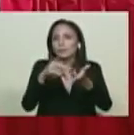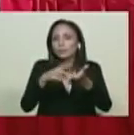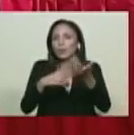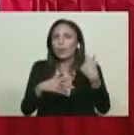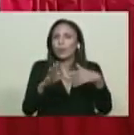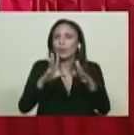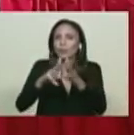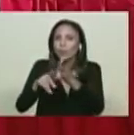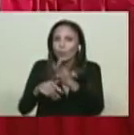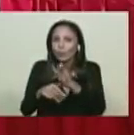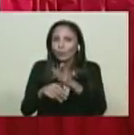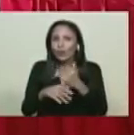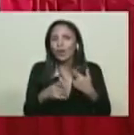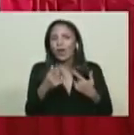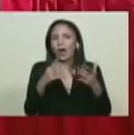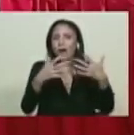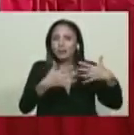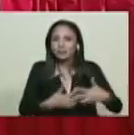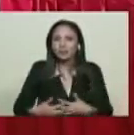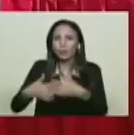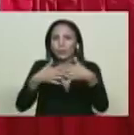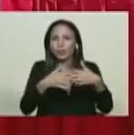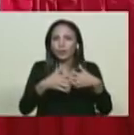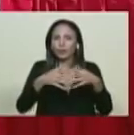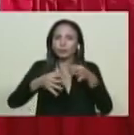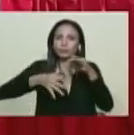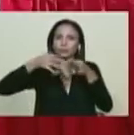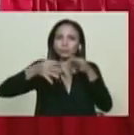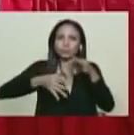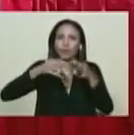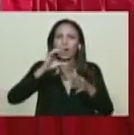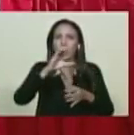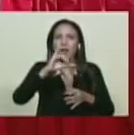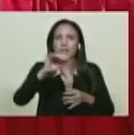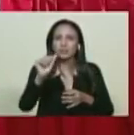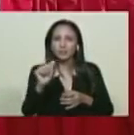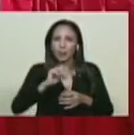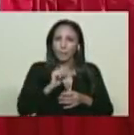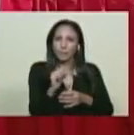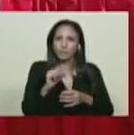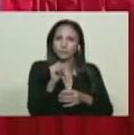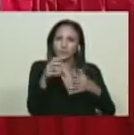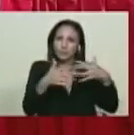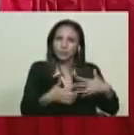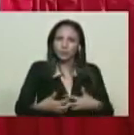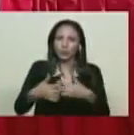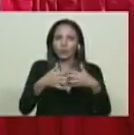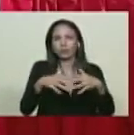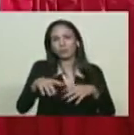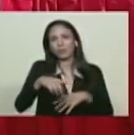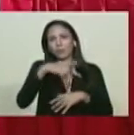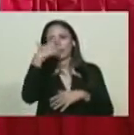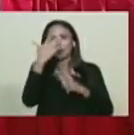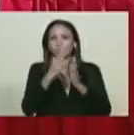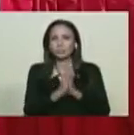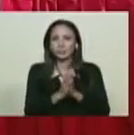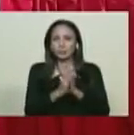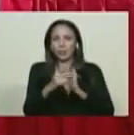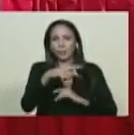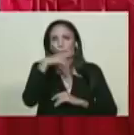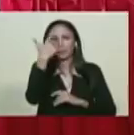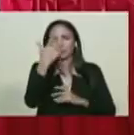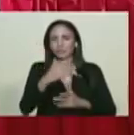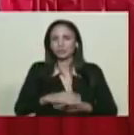servicios de inteligencia de los Estados Unidos, de la CIA. ¡Qué vergüenza!